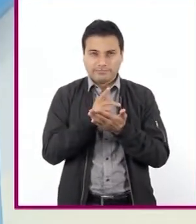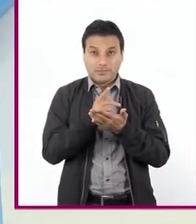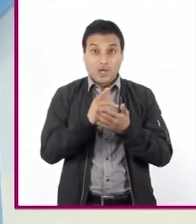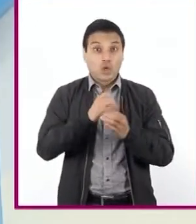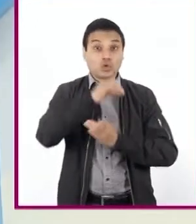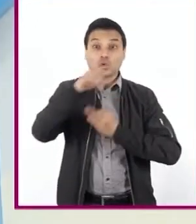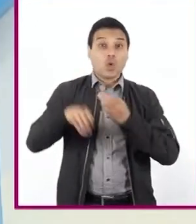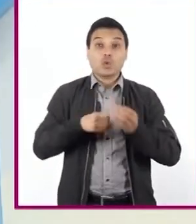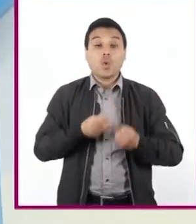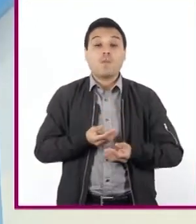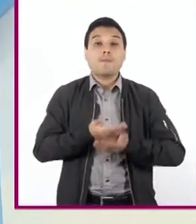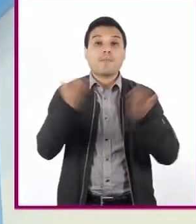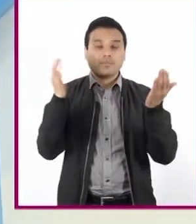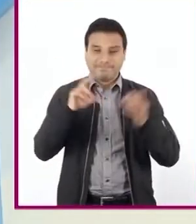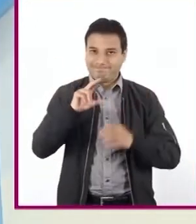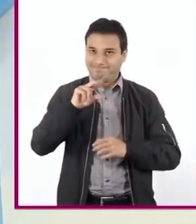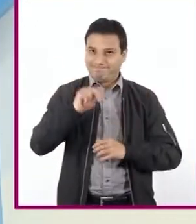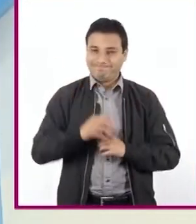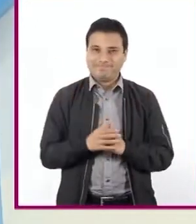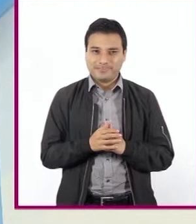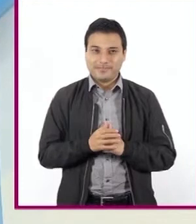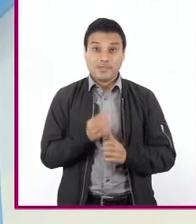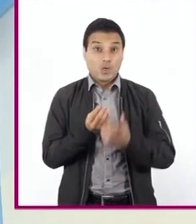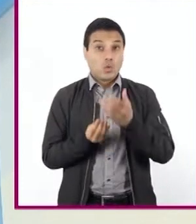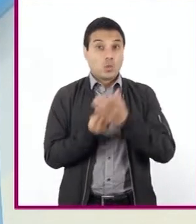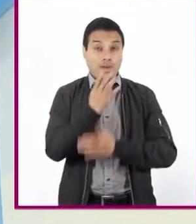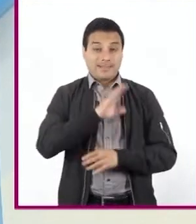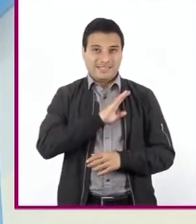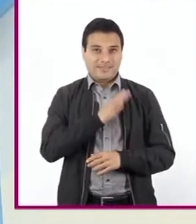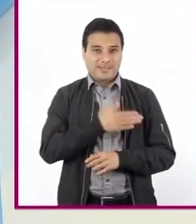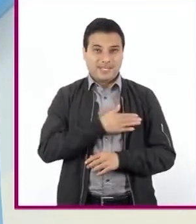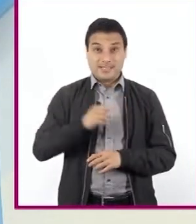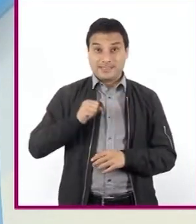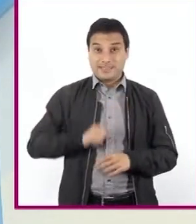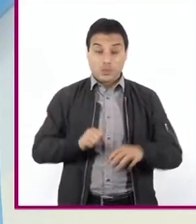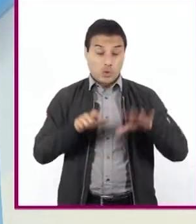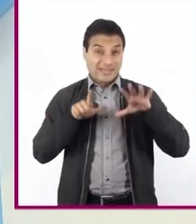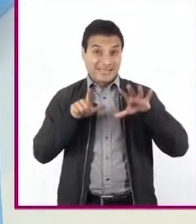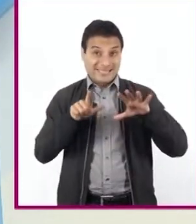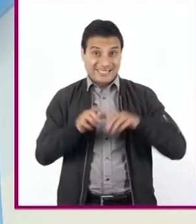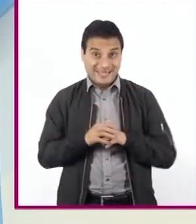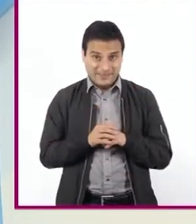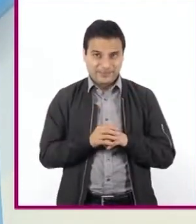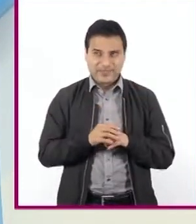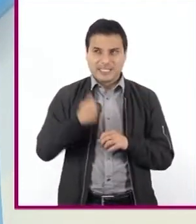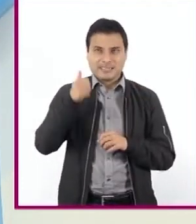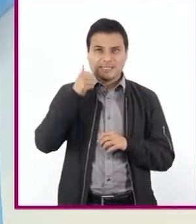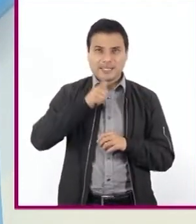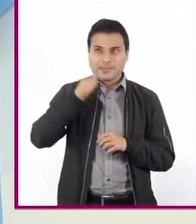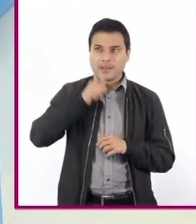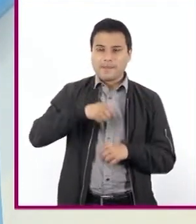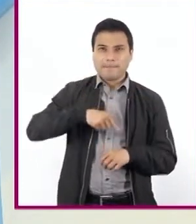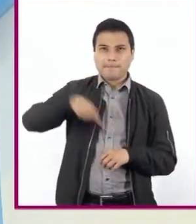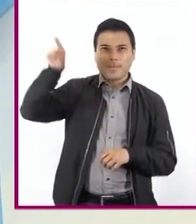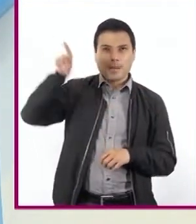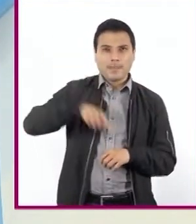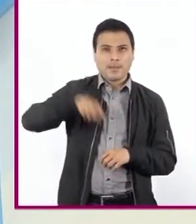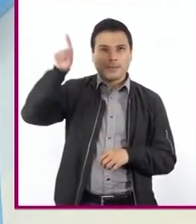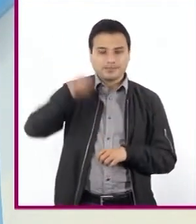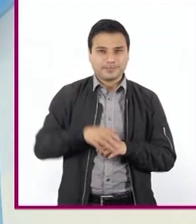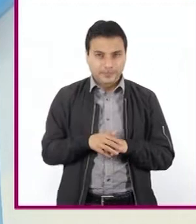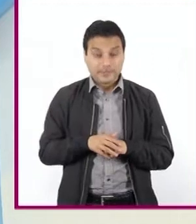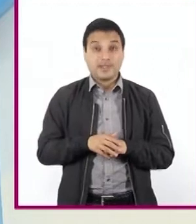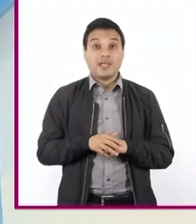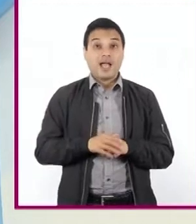El comercio exterior de Nueva España durante el siglo XVII se hacía con Filipinas por el puerto de Acapulco y con